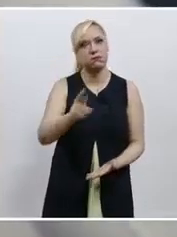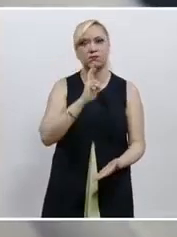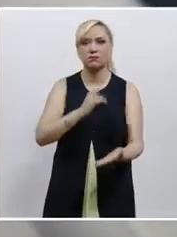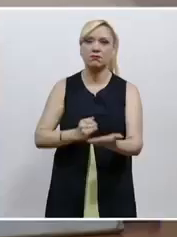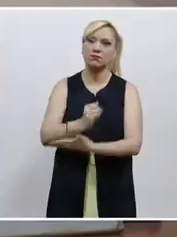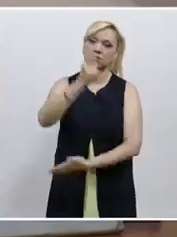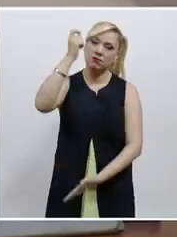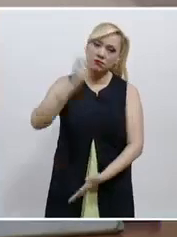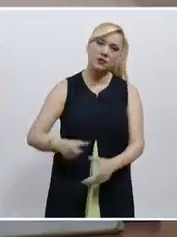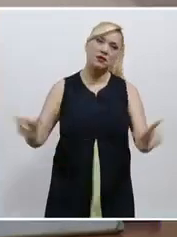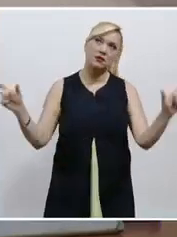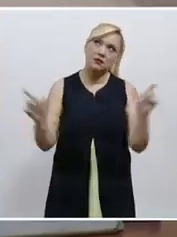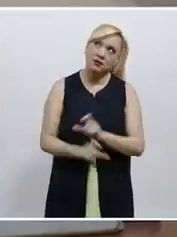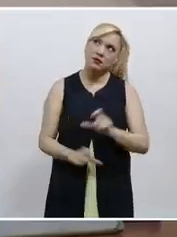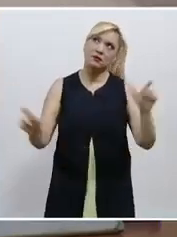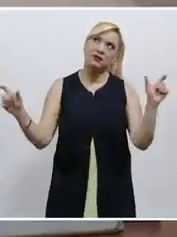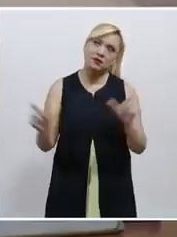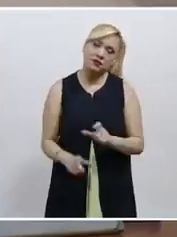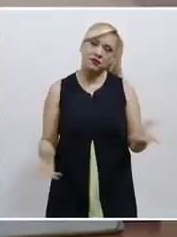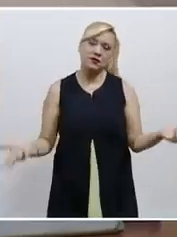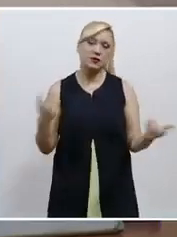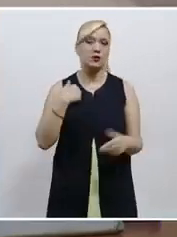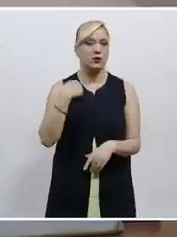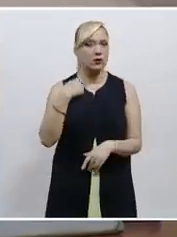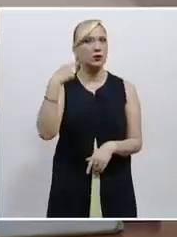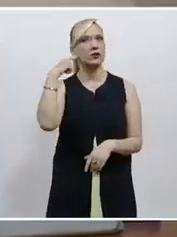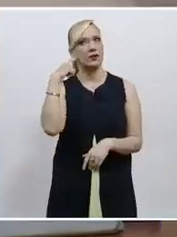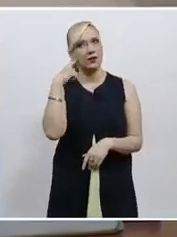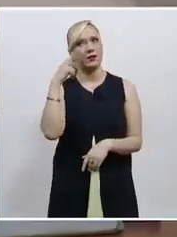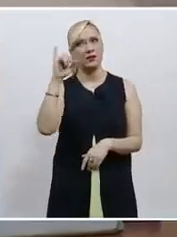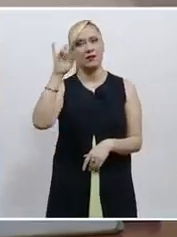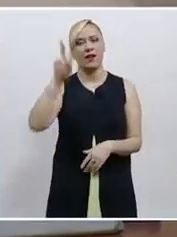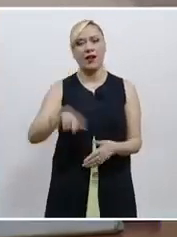asuntos. Hay una frase por ahí que me gusta a veces utilizar que digo,